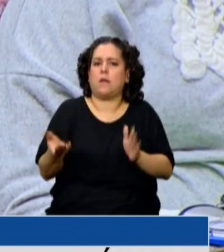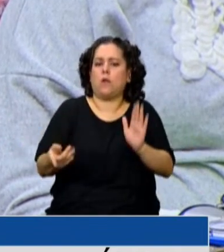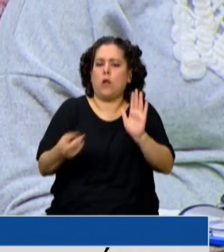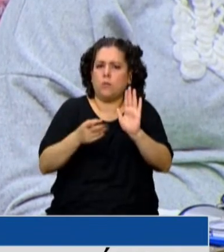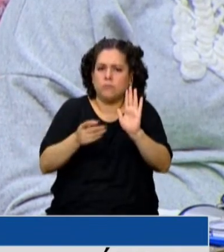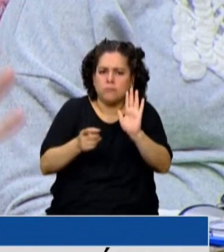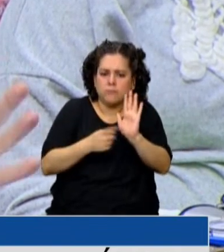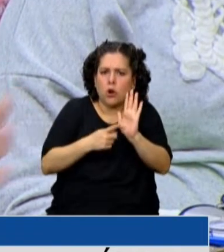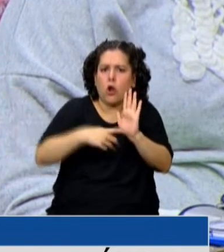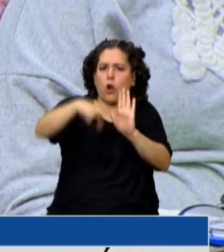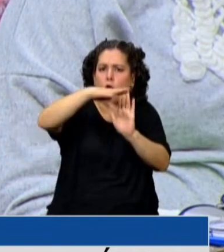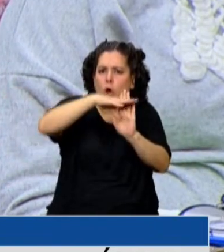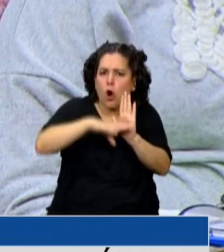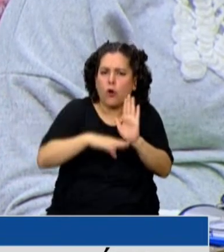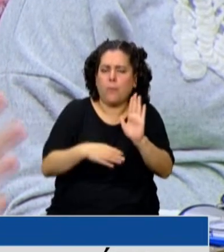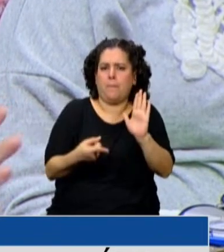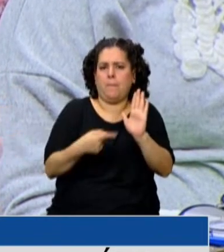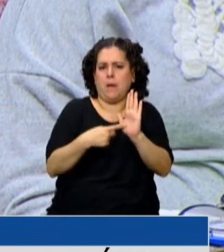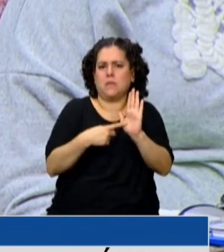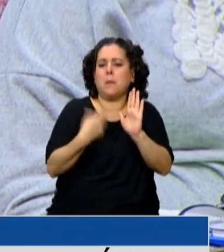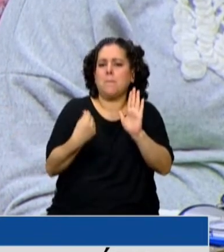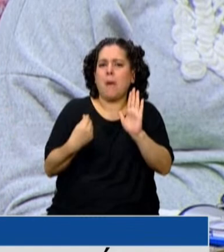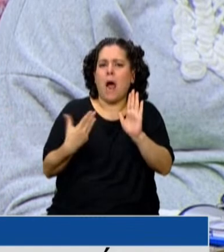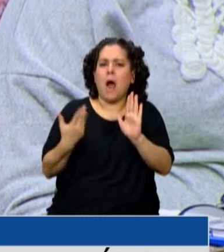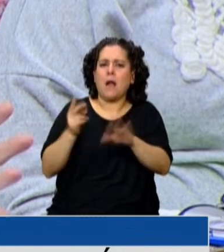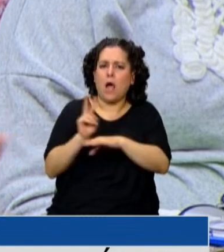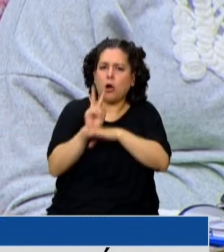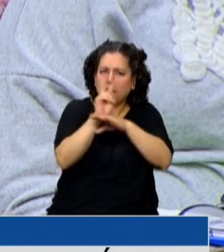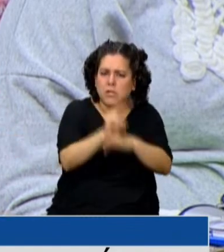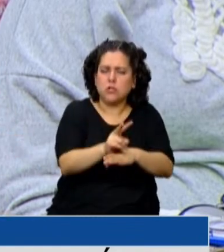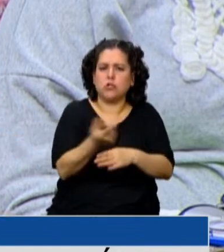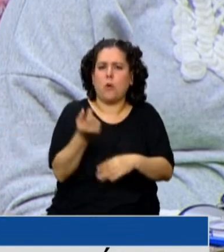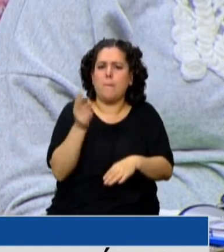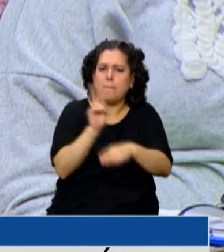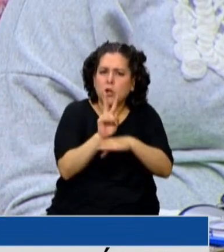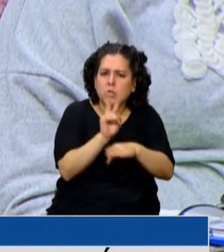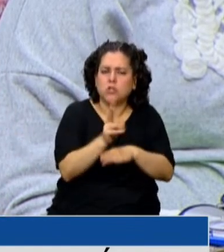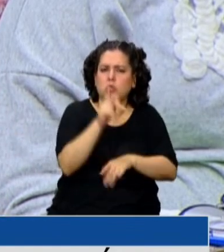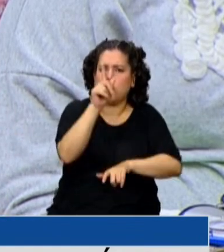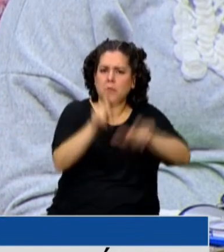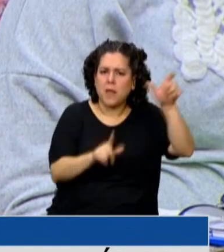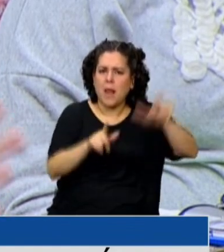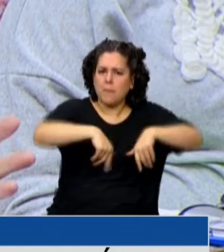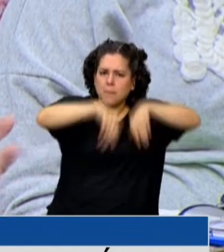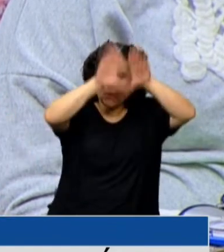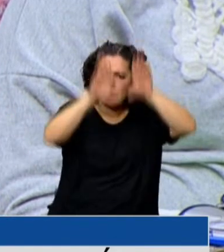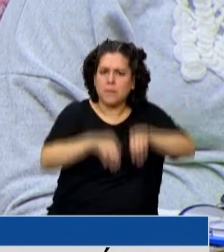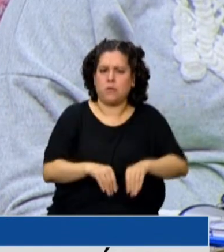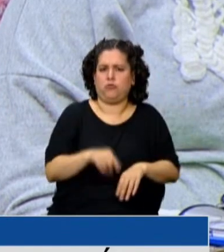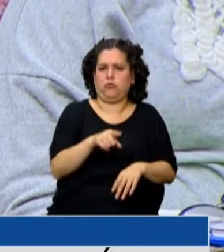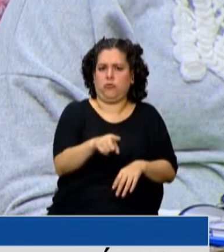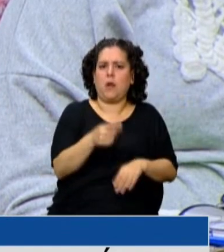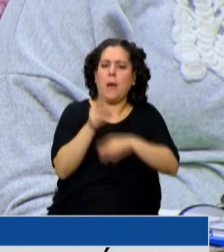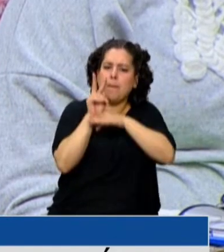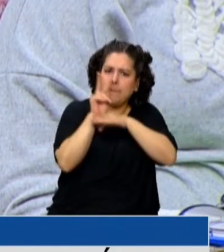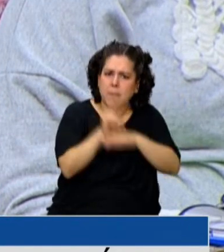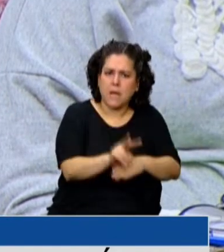normativo que otorgue la contención, la protección integral, la